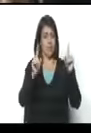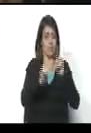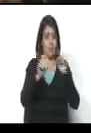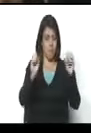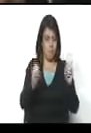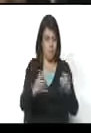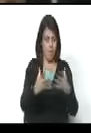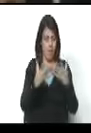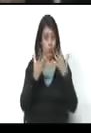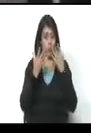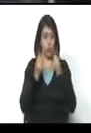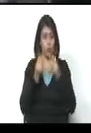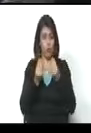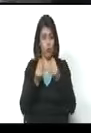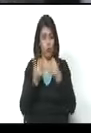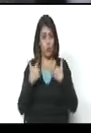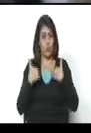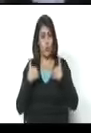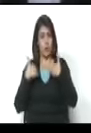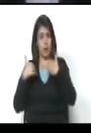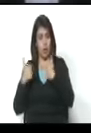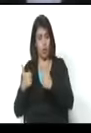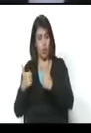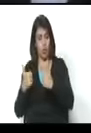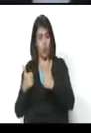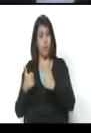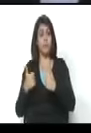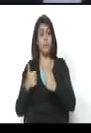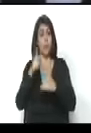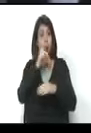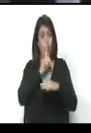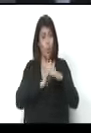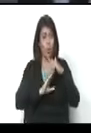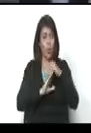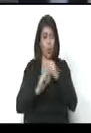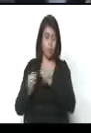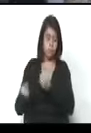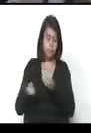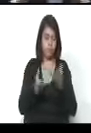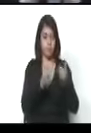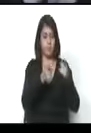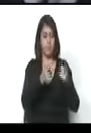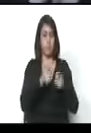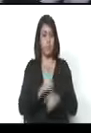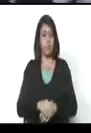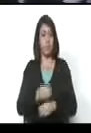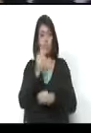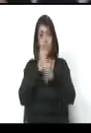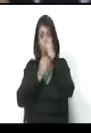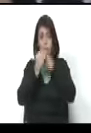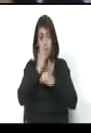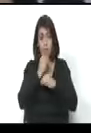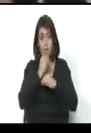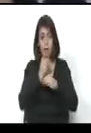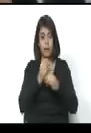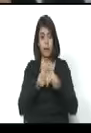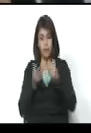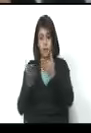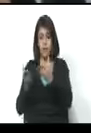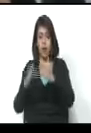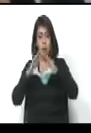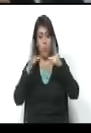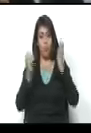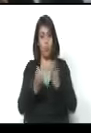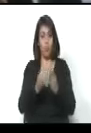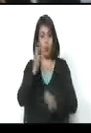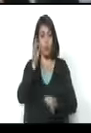llevar salud al más humilde, de llevar alimento, de construir un mundo